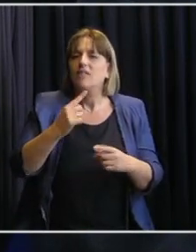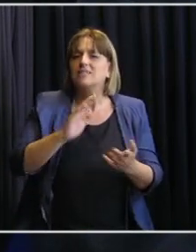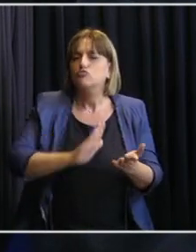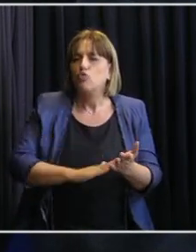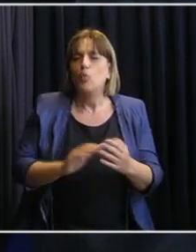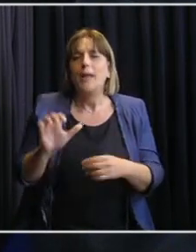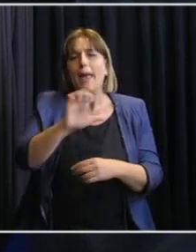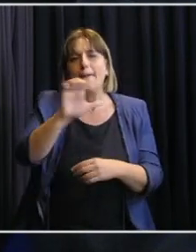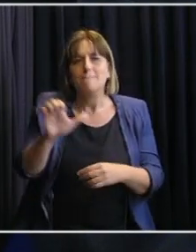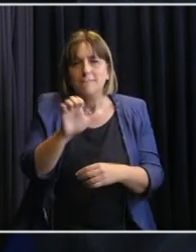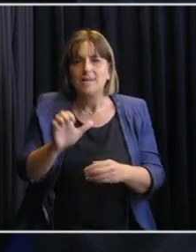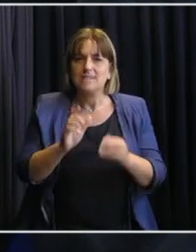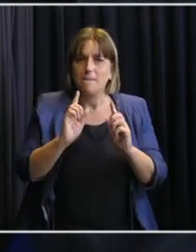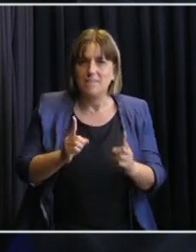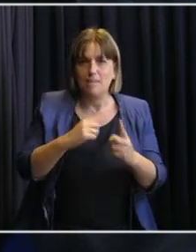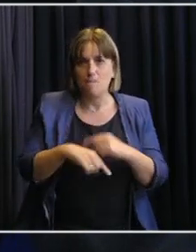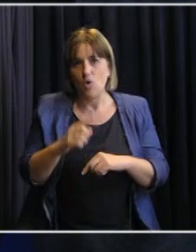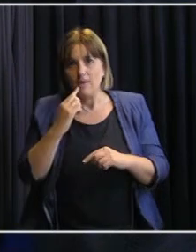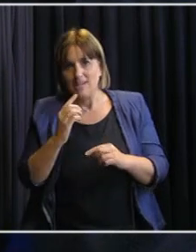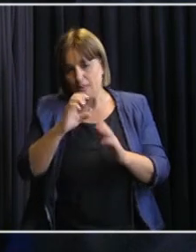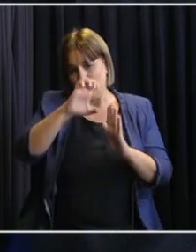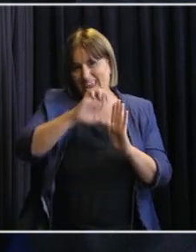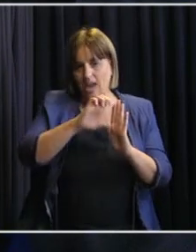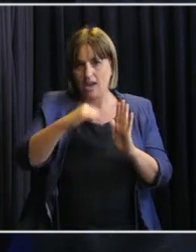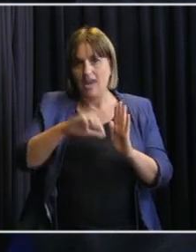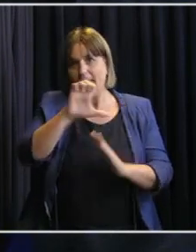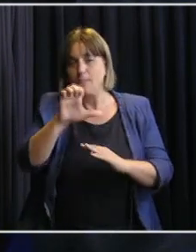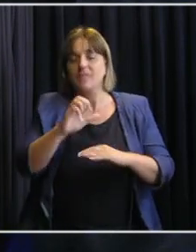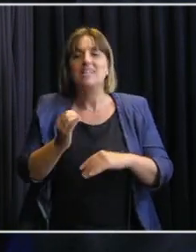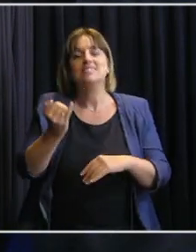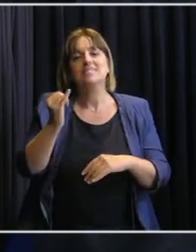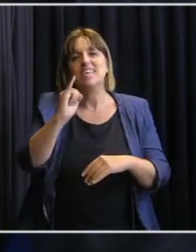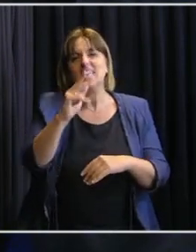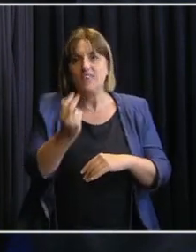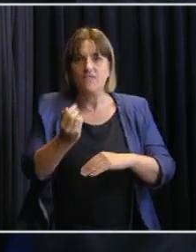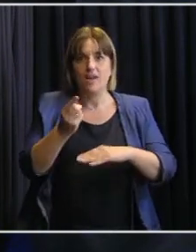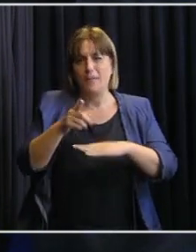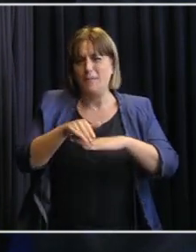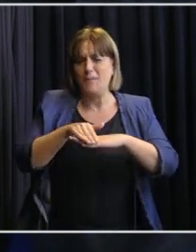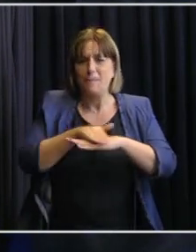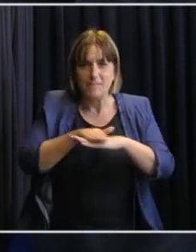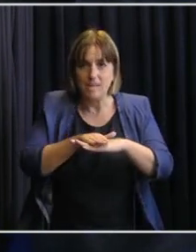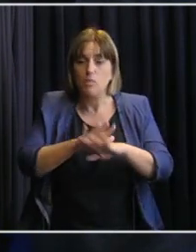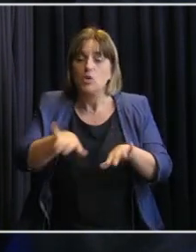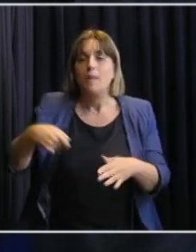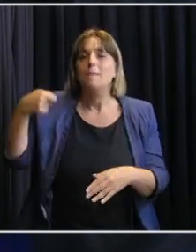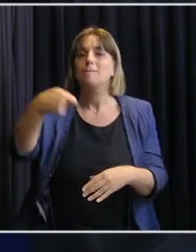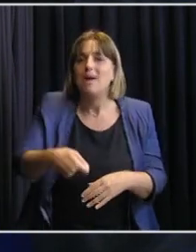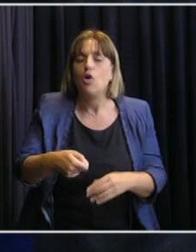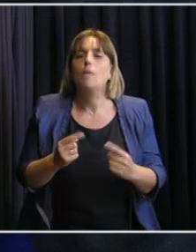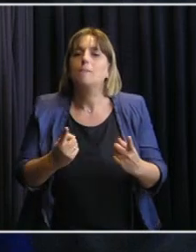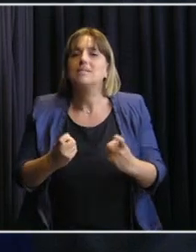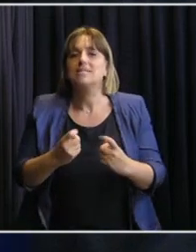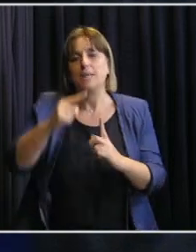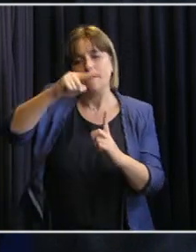las empresas contenidas en el Israel, lo que es el IVA mínimo. Los pagos que corresponden a los